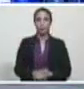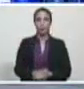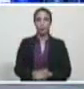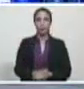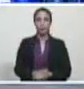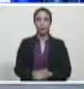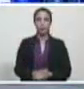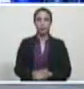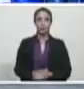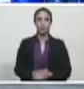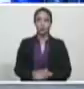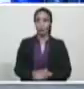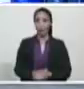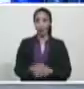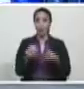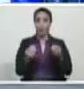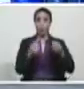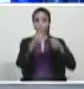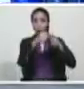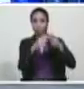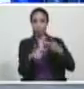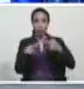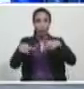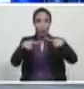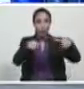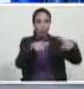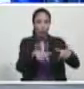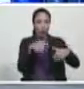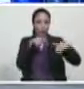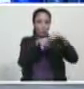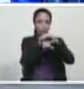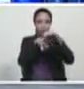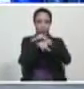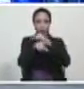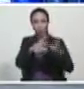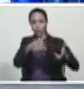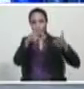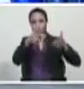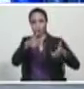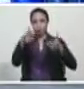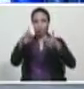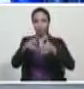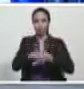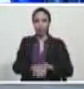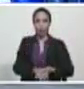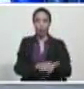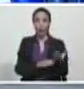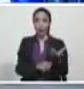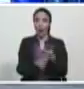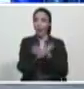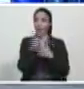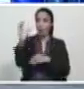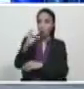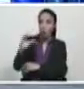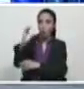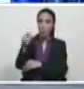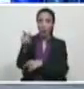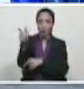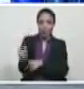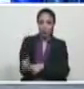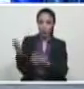atacar varios cuarteles y unidades militares con mercenarios colombianos y centroamericanos.